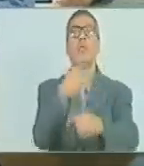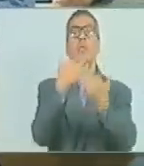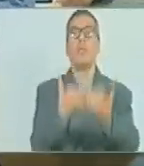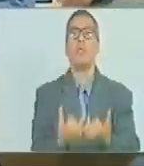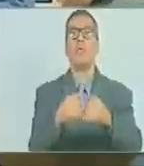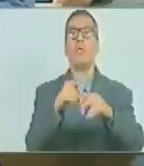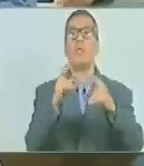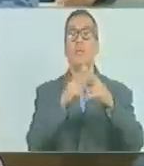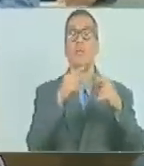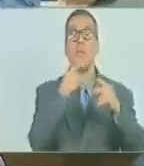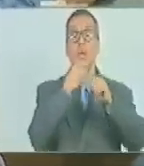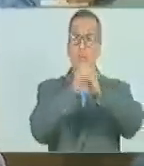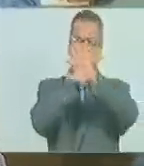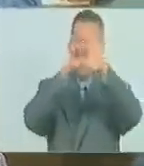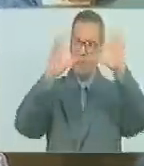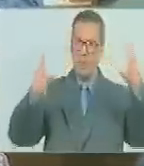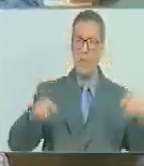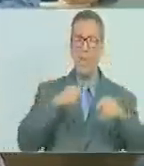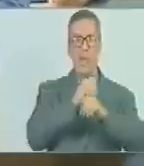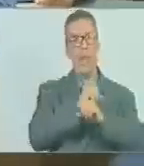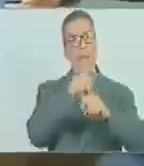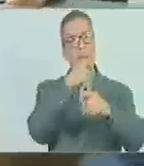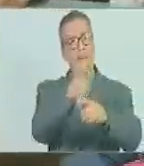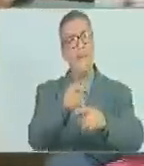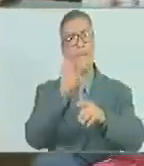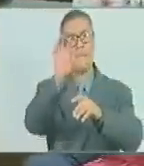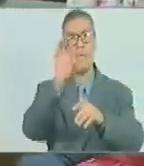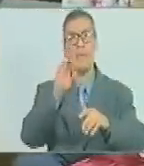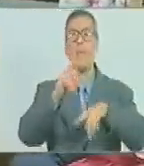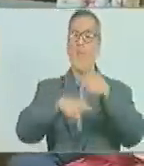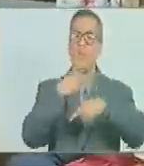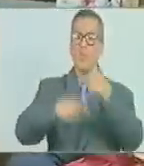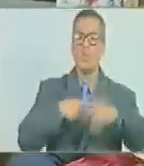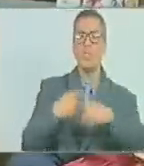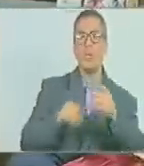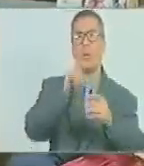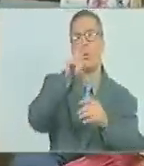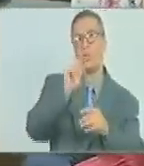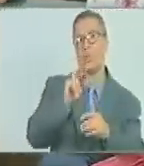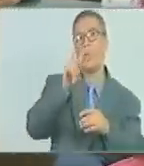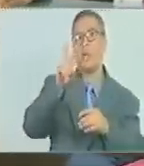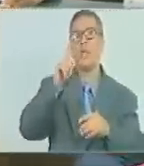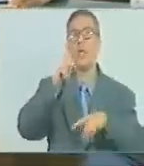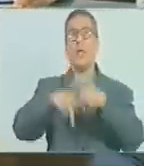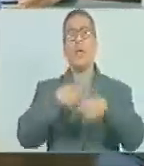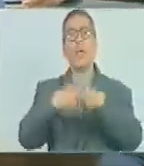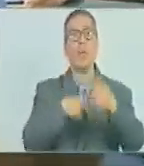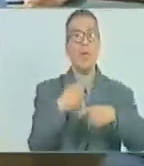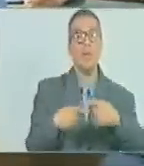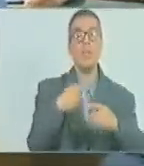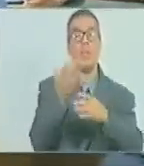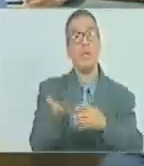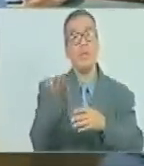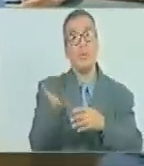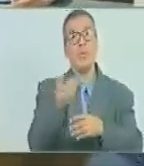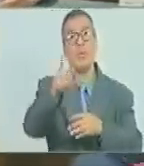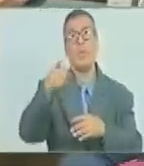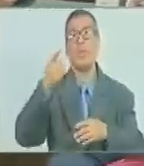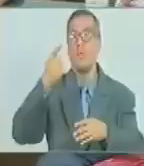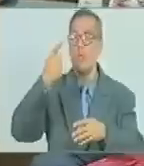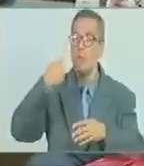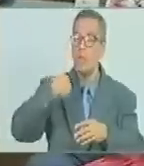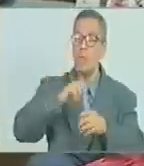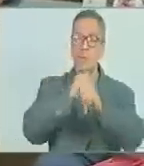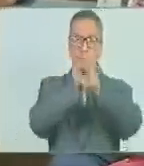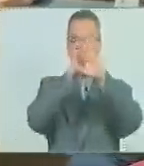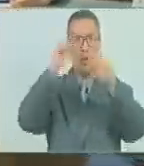hablarle con claridad al país. Ese proceso que se vivió en la Universidad Central de Venezuela es un proceso importante que le da